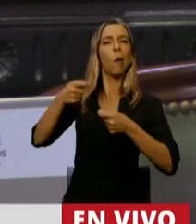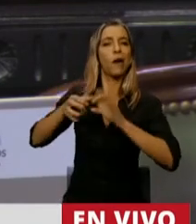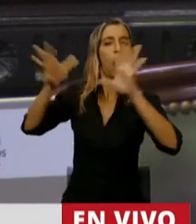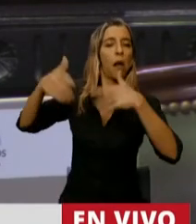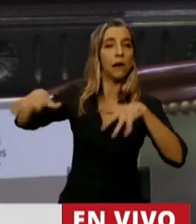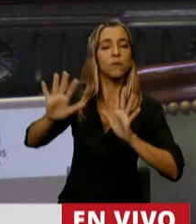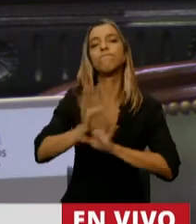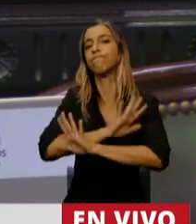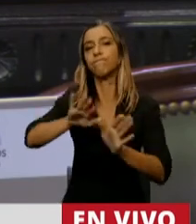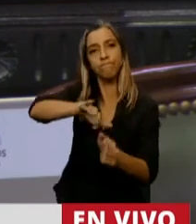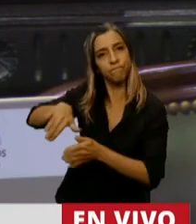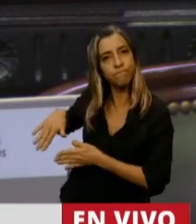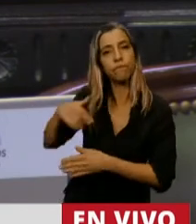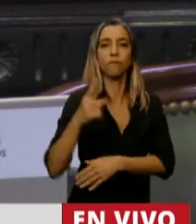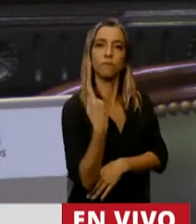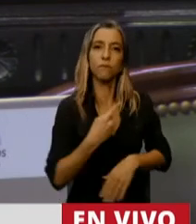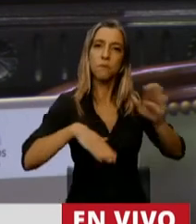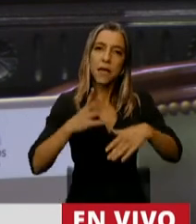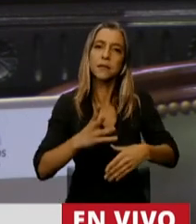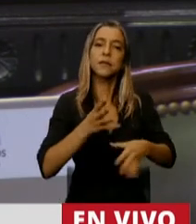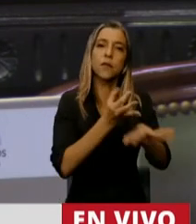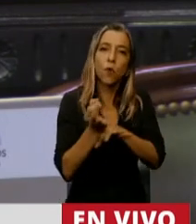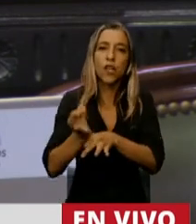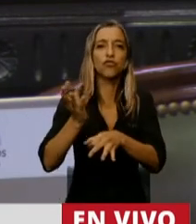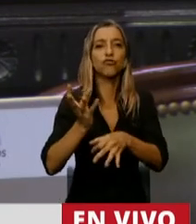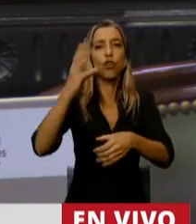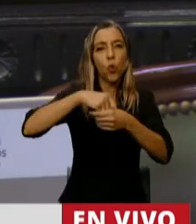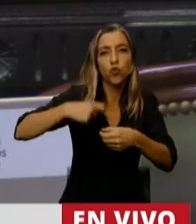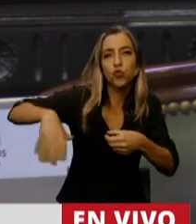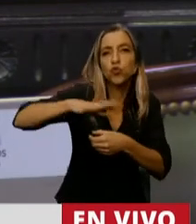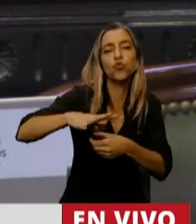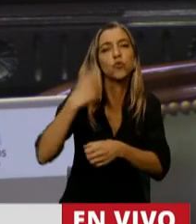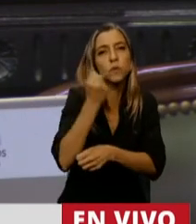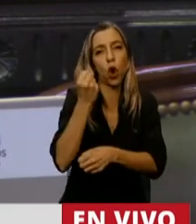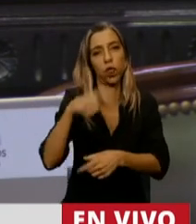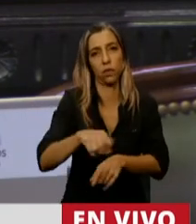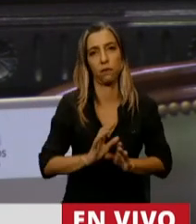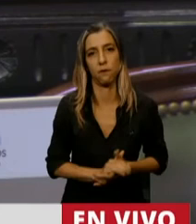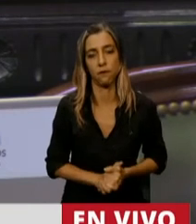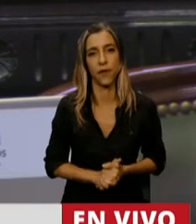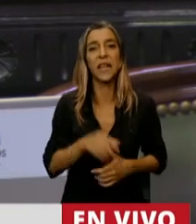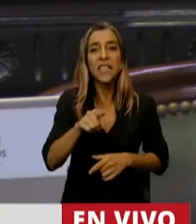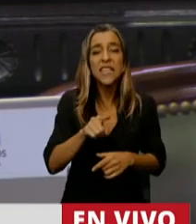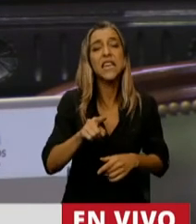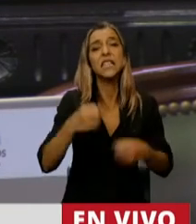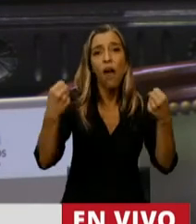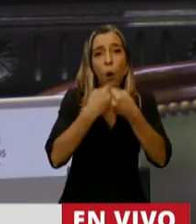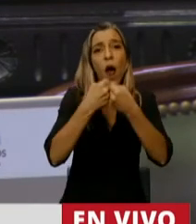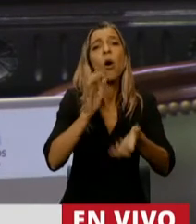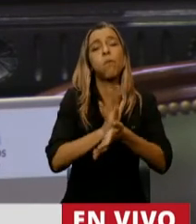de crecimiento con educación y con inclusión social. Y ese gran acuerdo político tiene que ser siempre con la gente